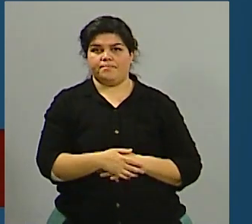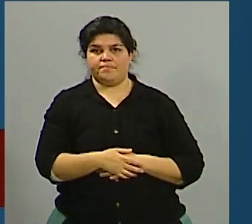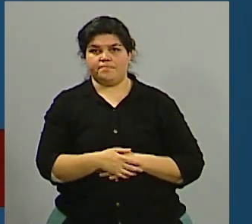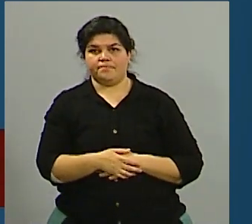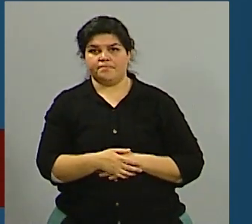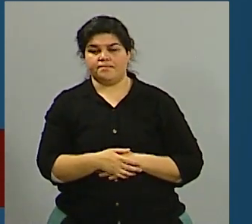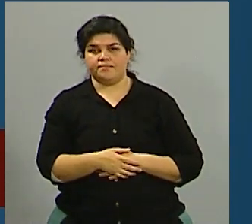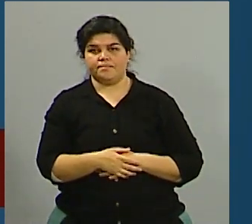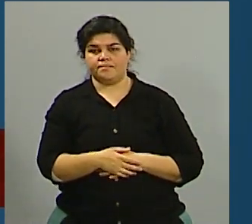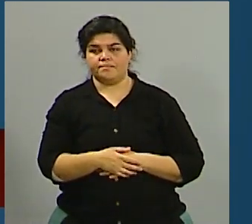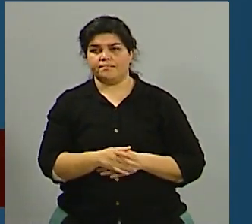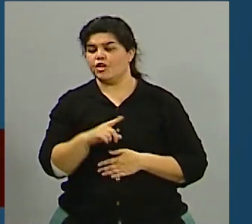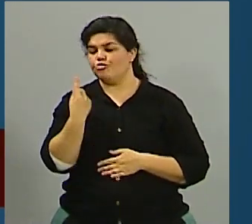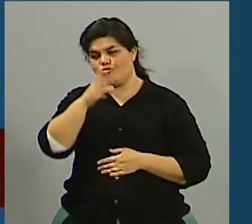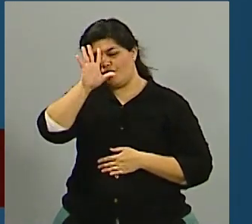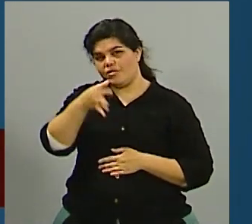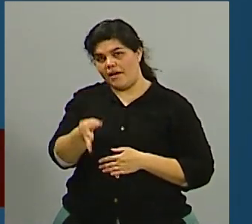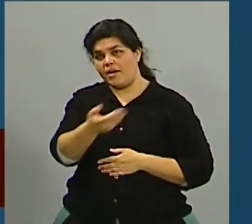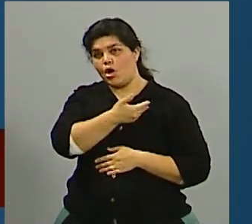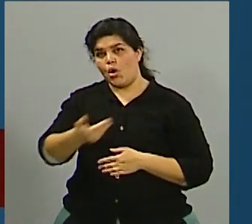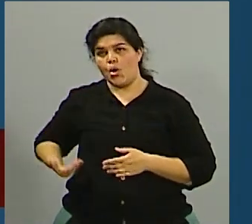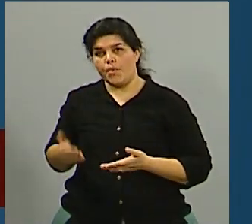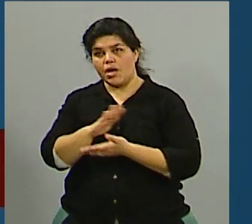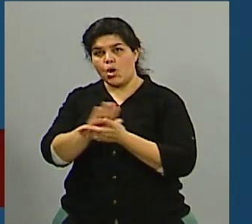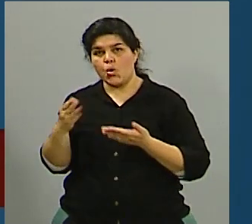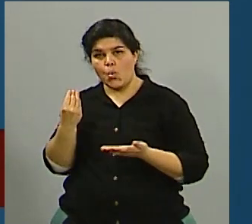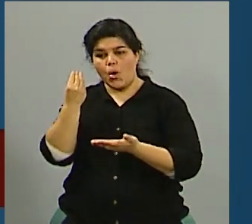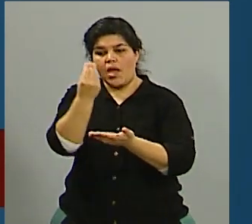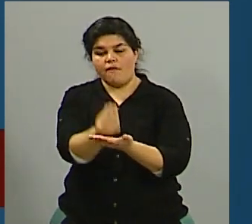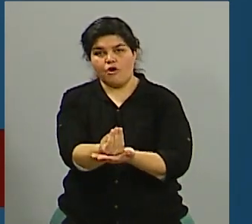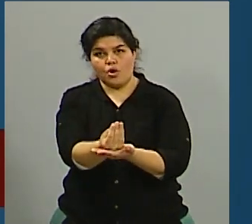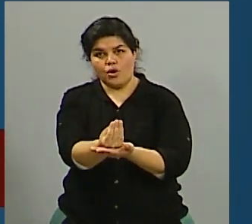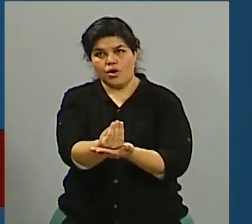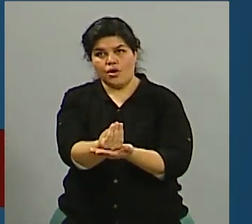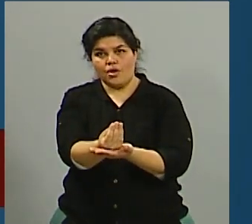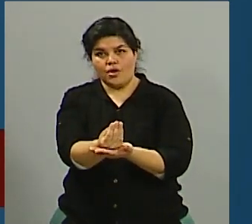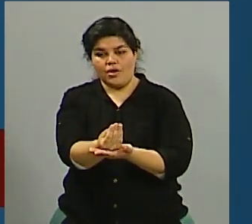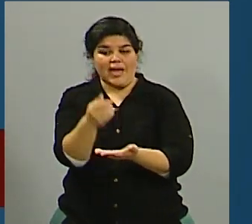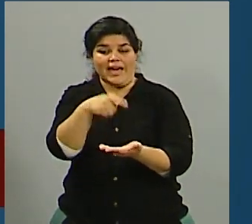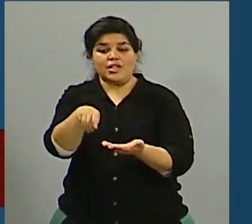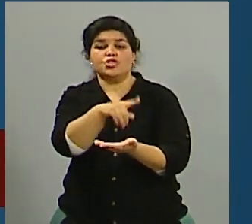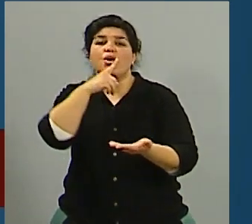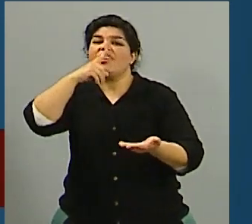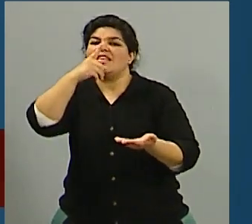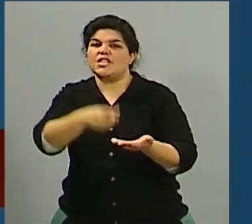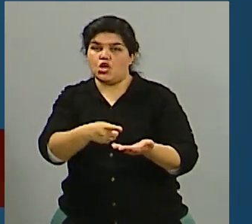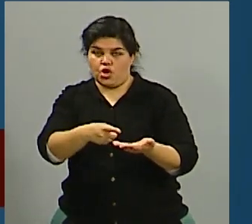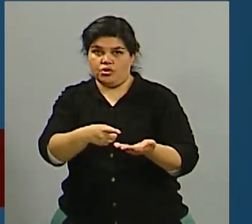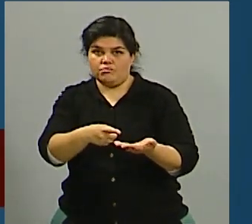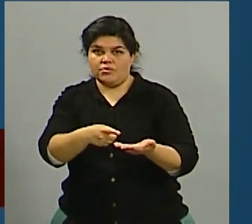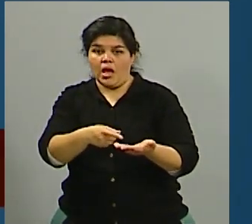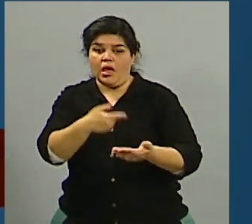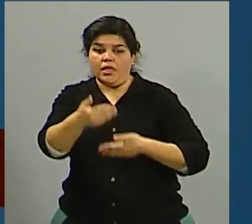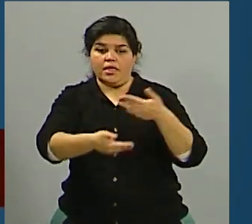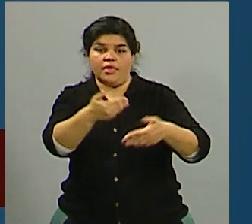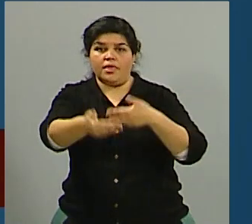profundos. Porque se entiende que cuando asume un gobierno nuevo, las medidas que empiezan a tomar, más allá de si lo votaste o no, es como que